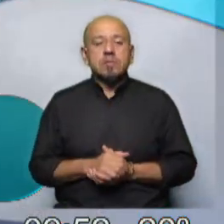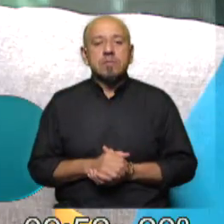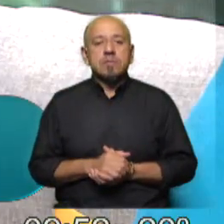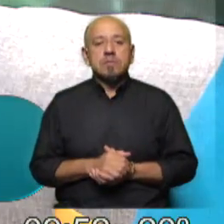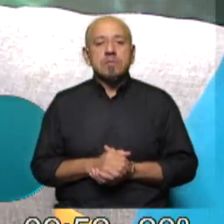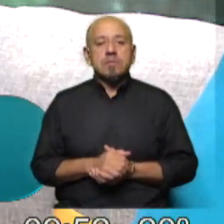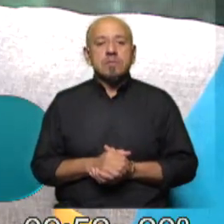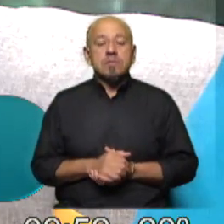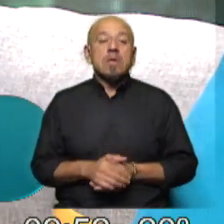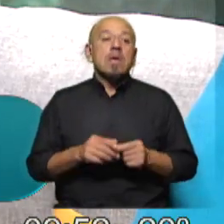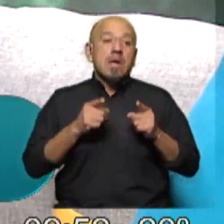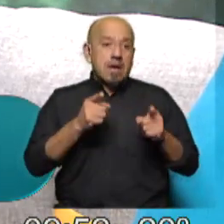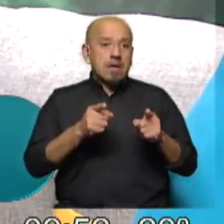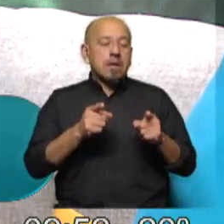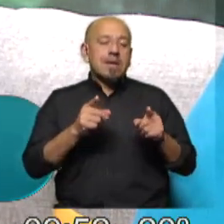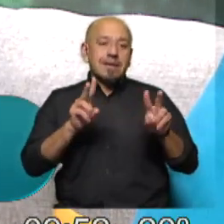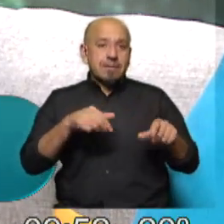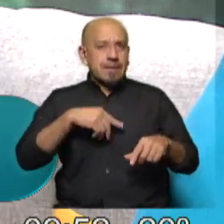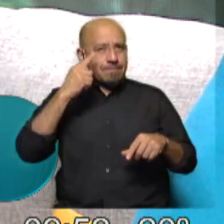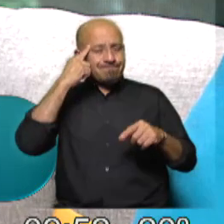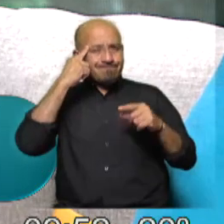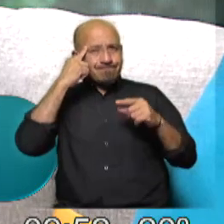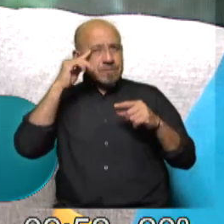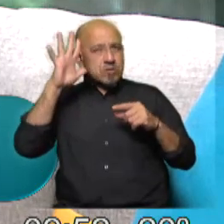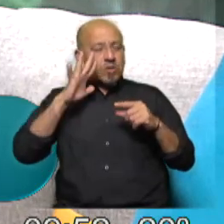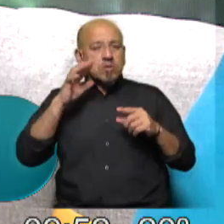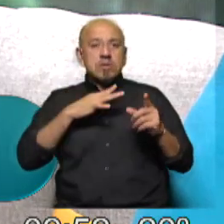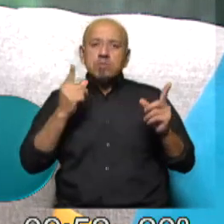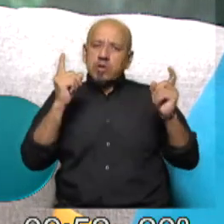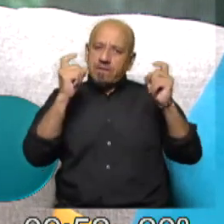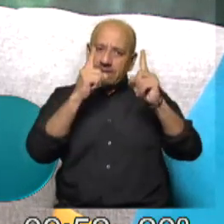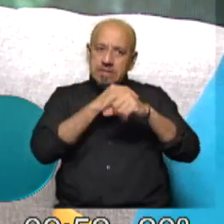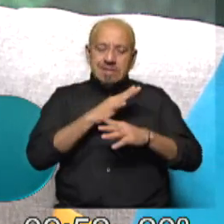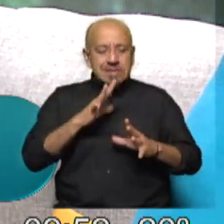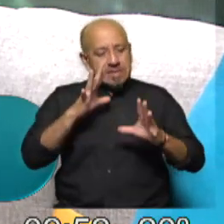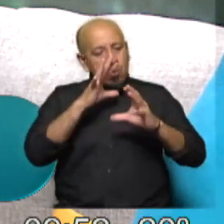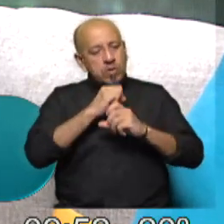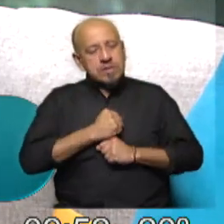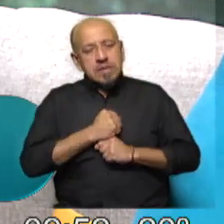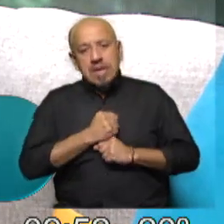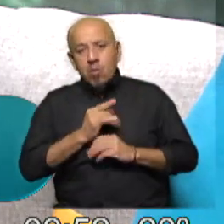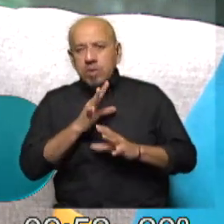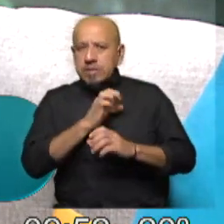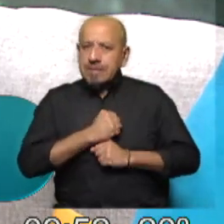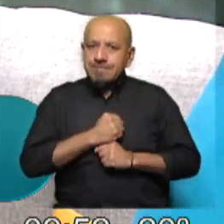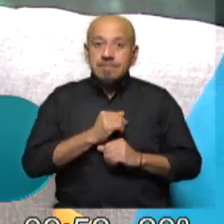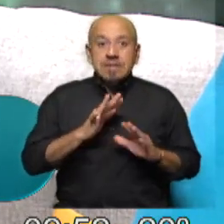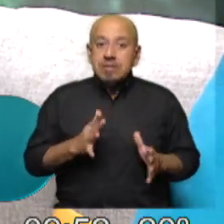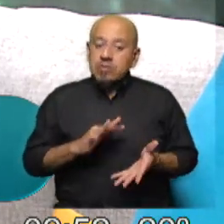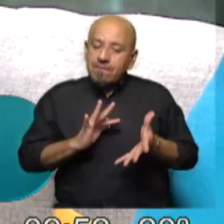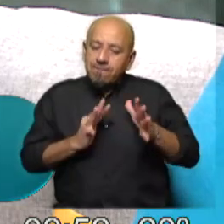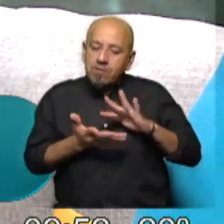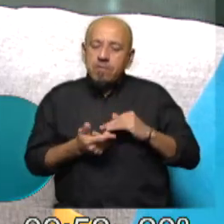Bueno, ahí entra la parte psicológica. Es muy difícil bancarlo. Es muy difícil bancarlo, te tiene que gustar, ya es un estilo de